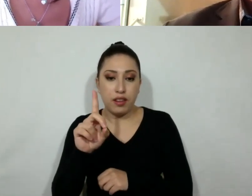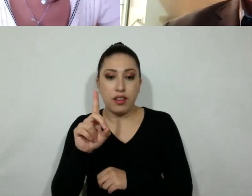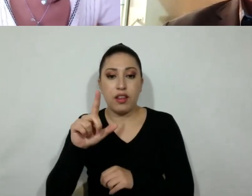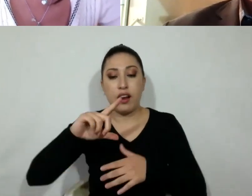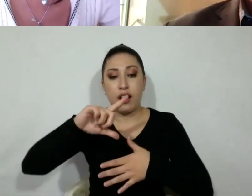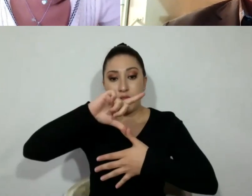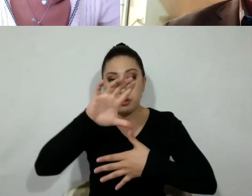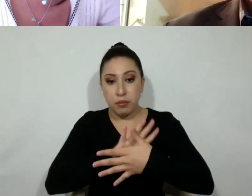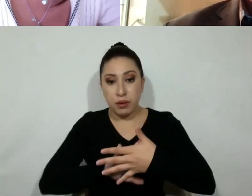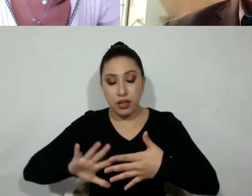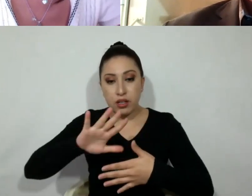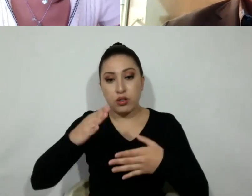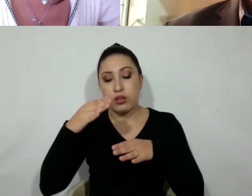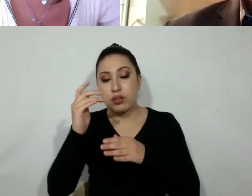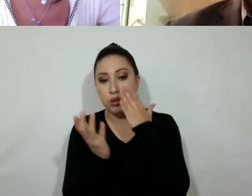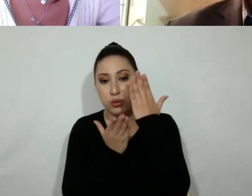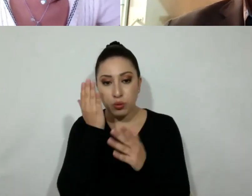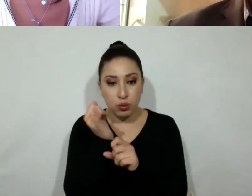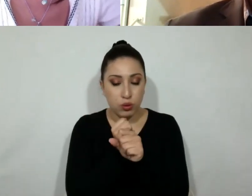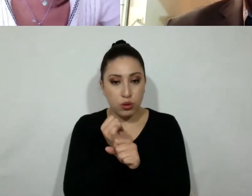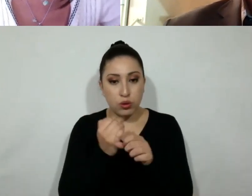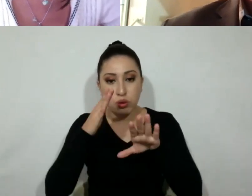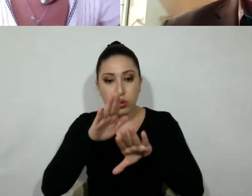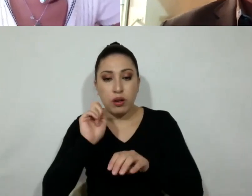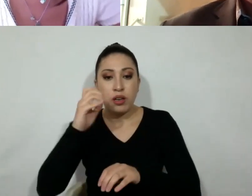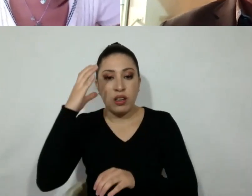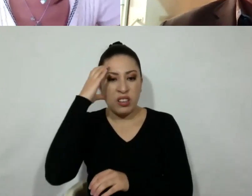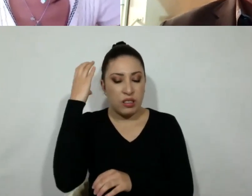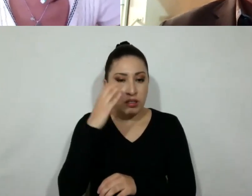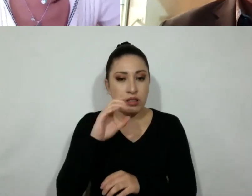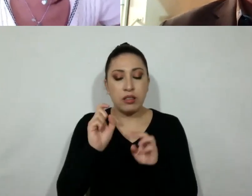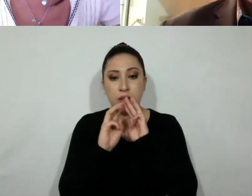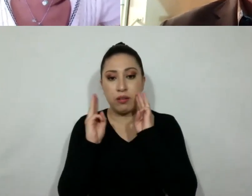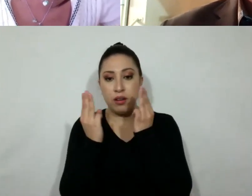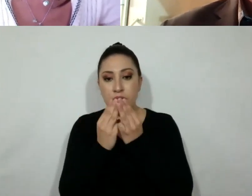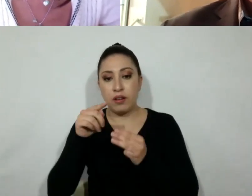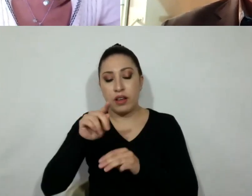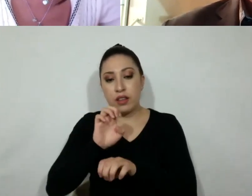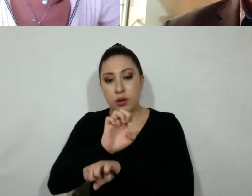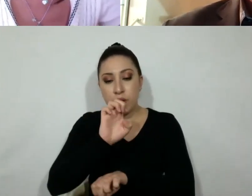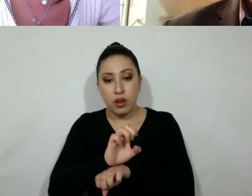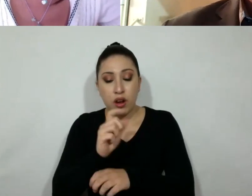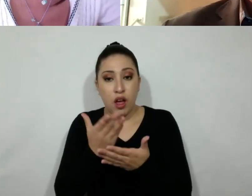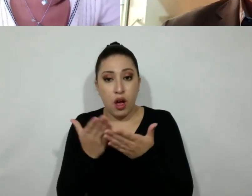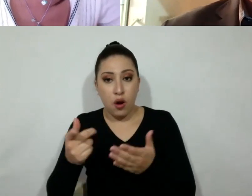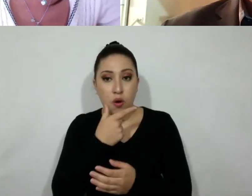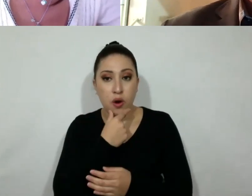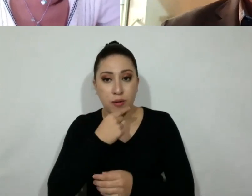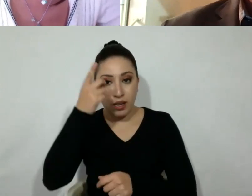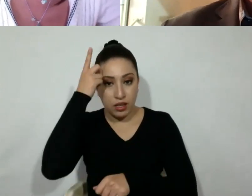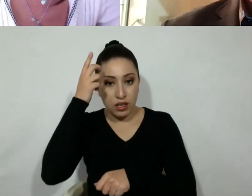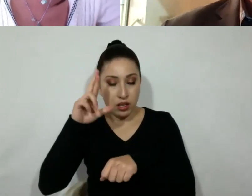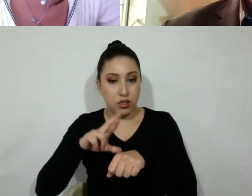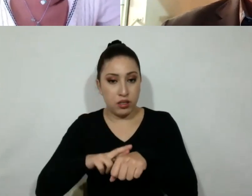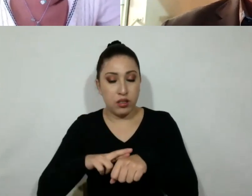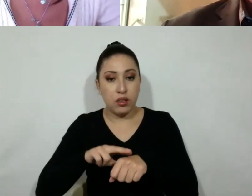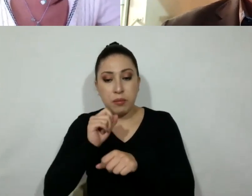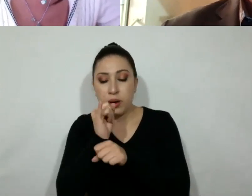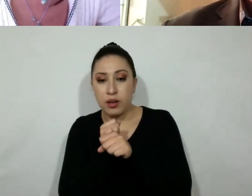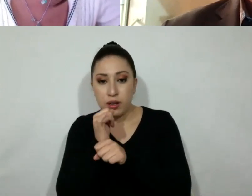Latinoamericana de Estudios sobre Seguridad y Delincuencia Organizada de la Flaxo Ecuador. Actualmente es director de